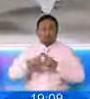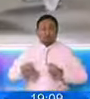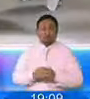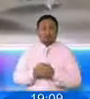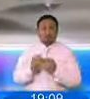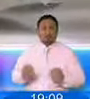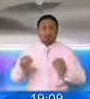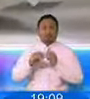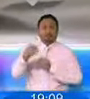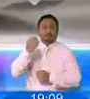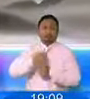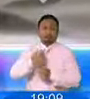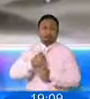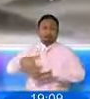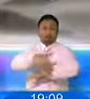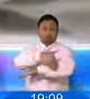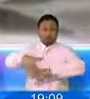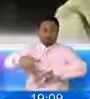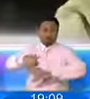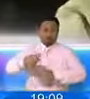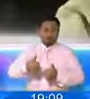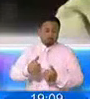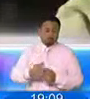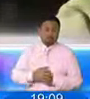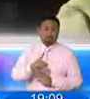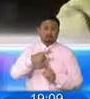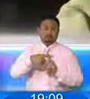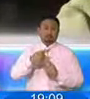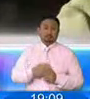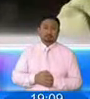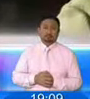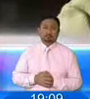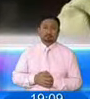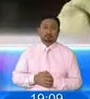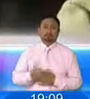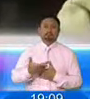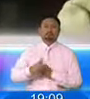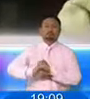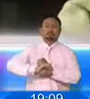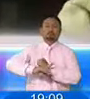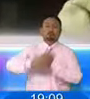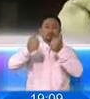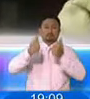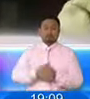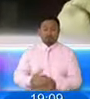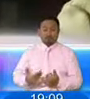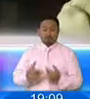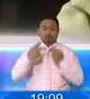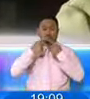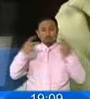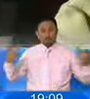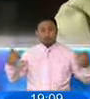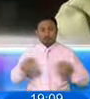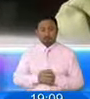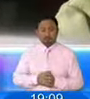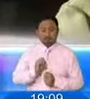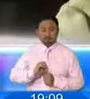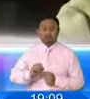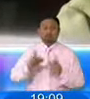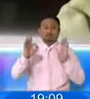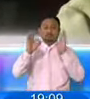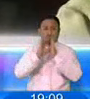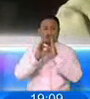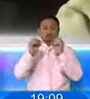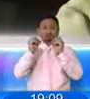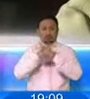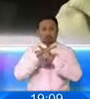el trabajo en calle y que eso es positivo. La campaña es, ahora son publicitarias, son en las redes